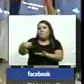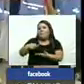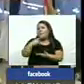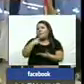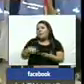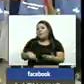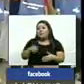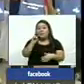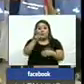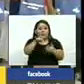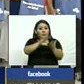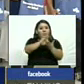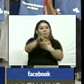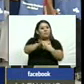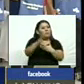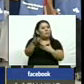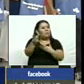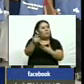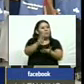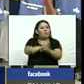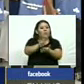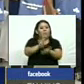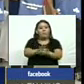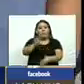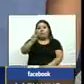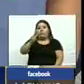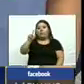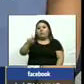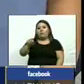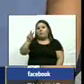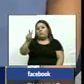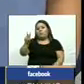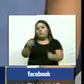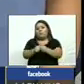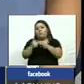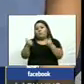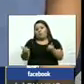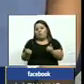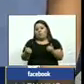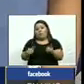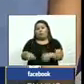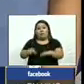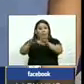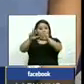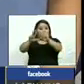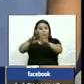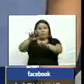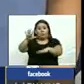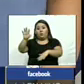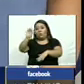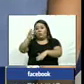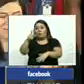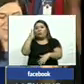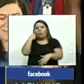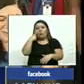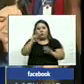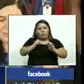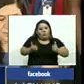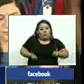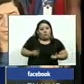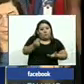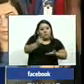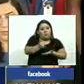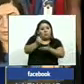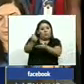El proyecto tiene un costo aproximado de 2.2 millones de dólares, el 85% son fondos del Estado y el